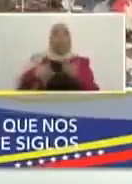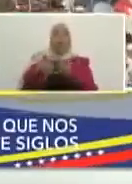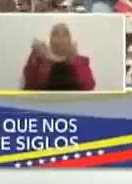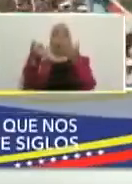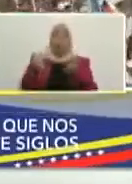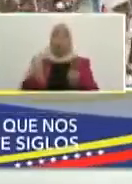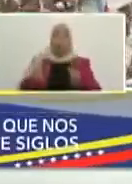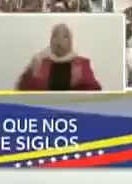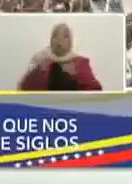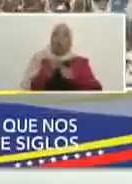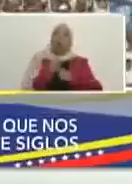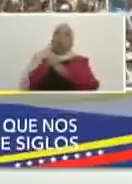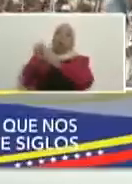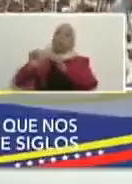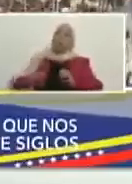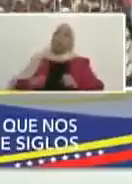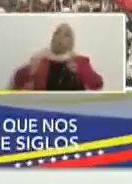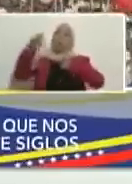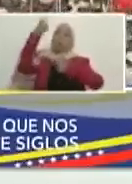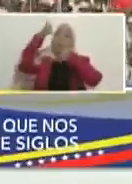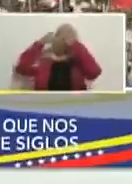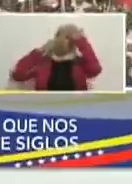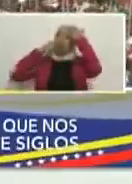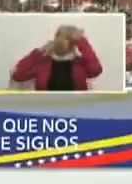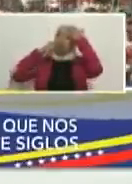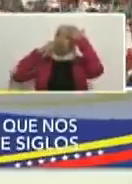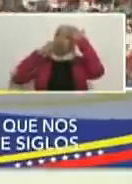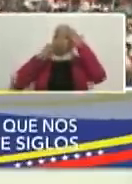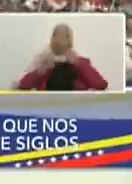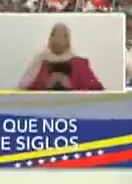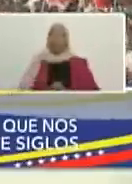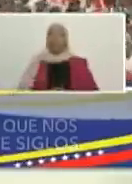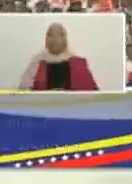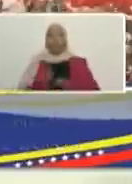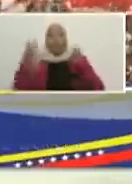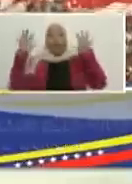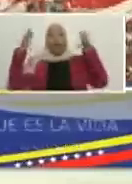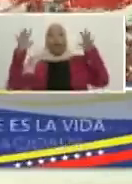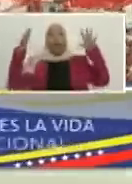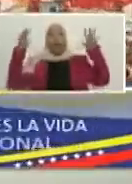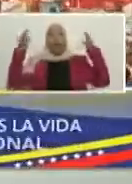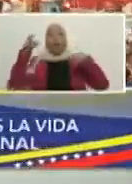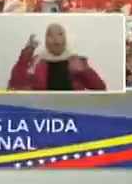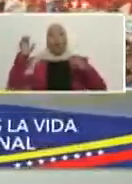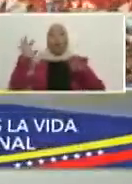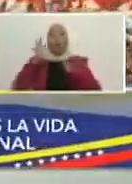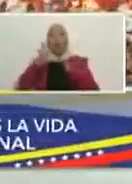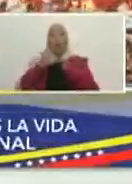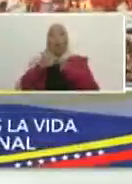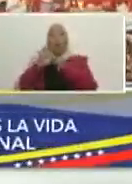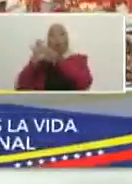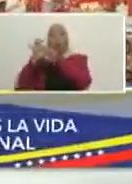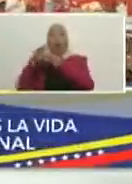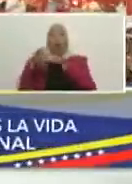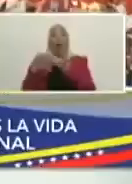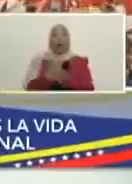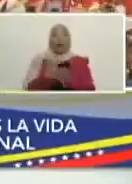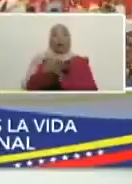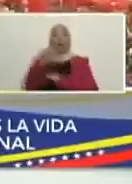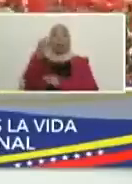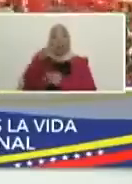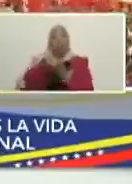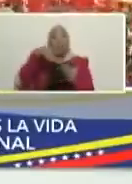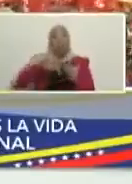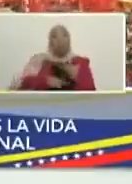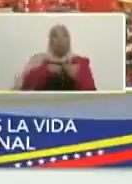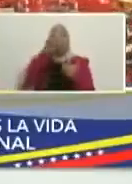surgió nuestro líder, el comandante Hugo Chávez Frías, como líder de una idea, de un proyecto, de un camino,